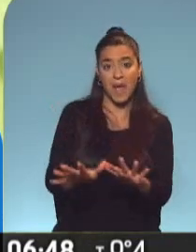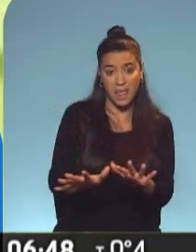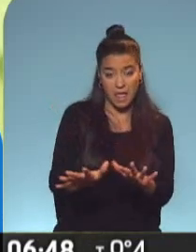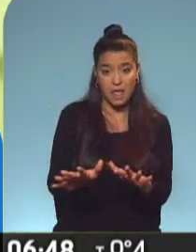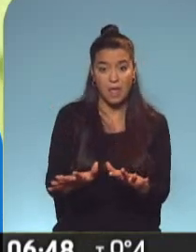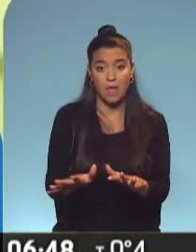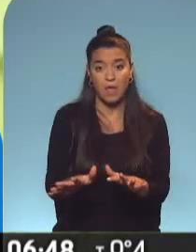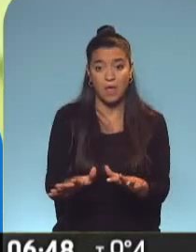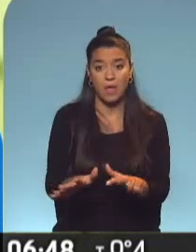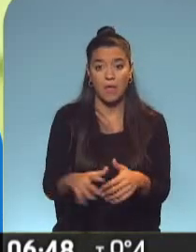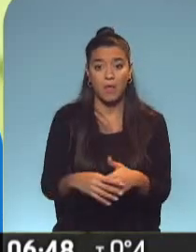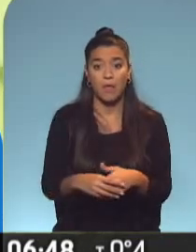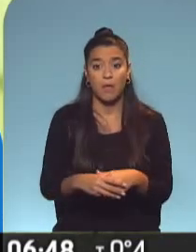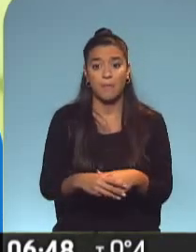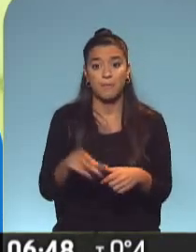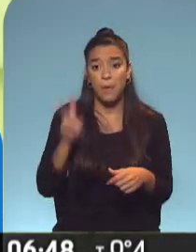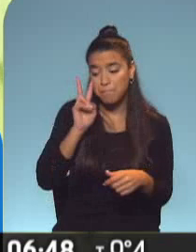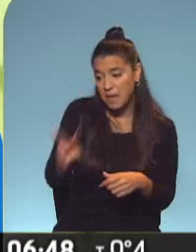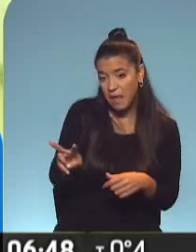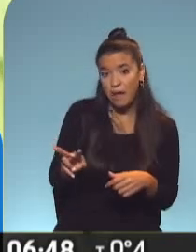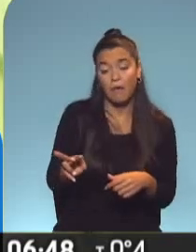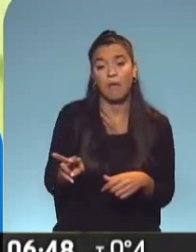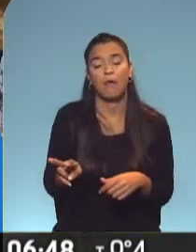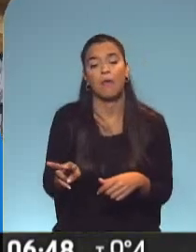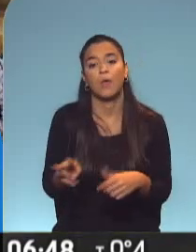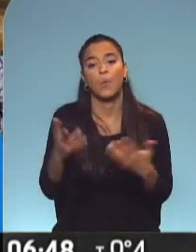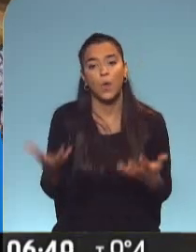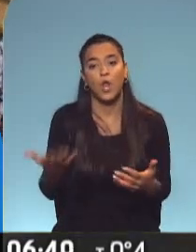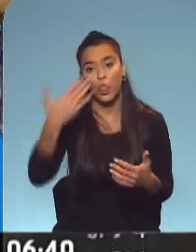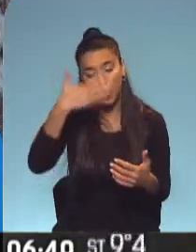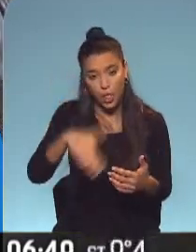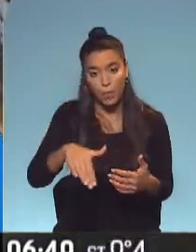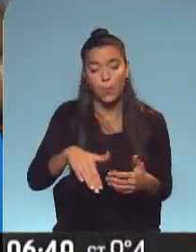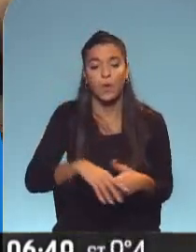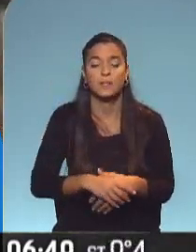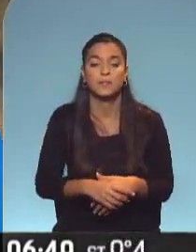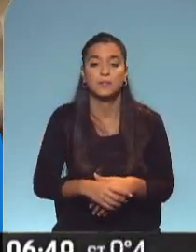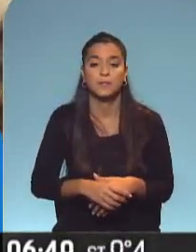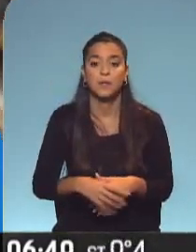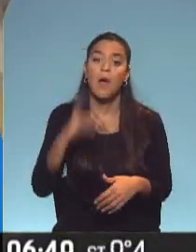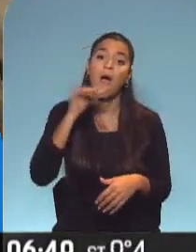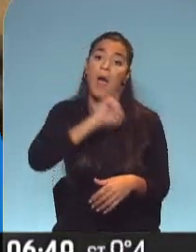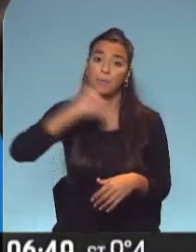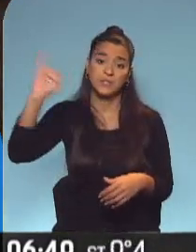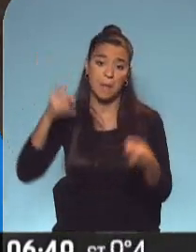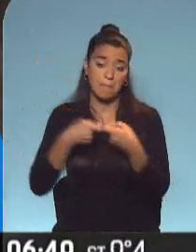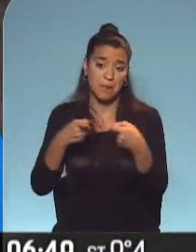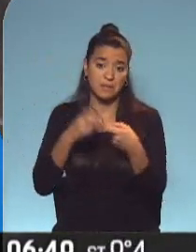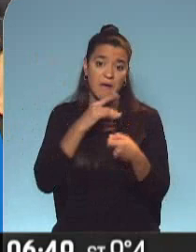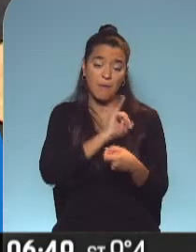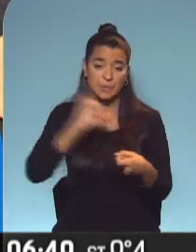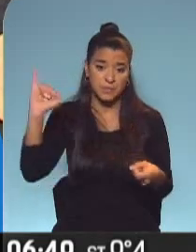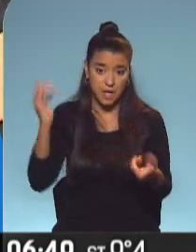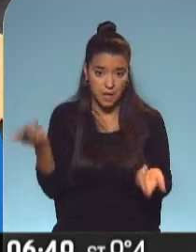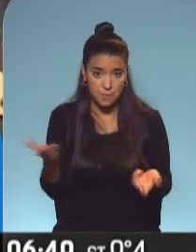y bueno, estaba mirando. Y bueno, y después di el aviso